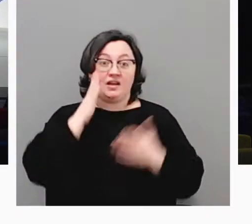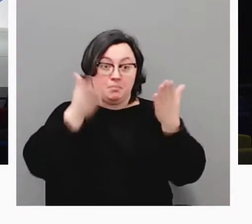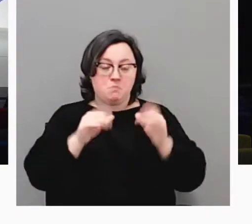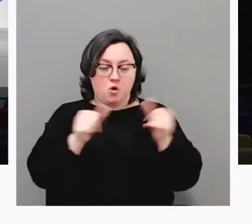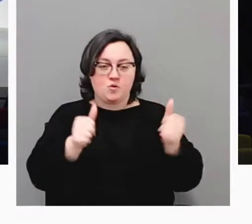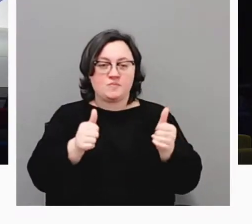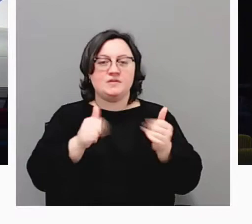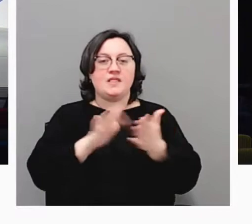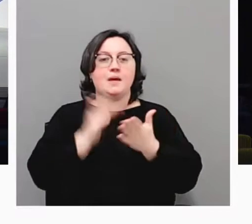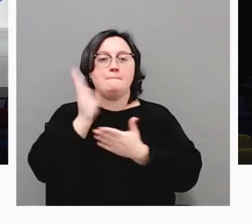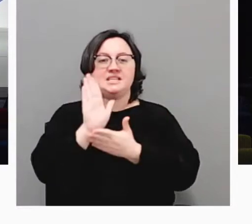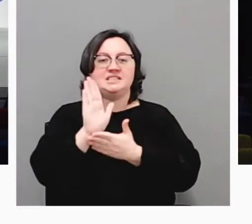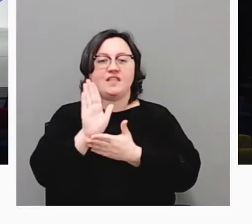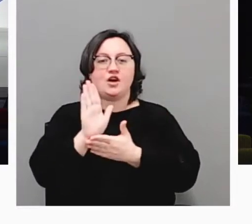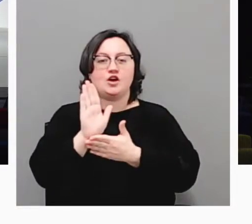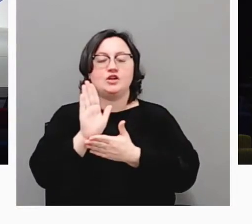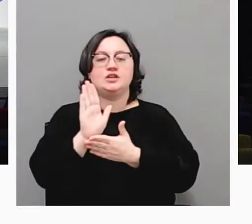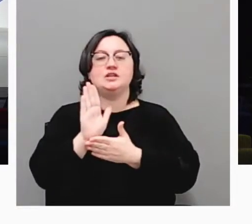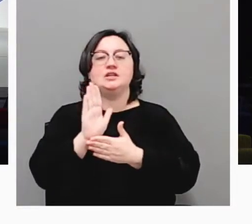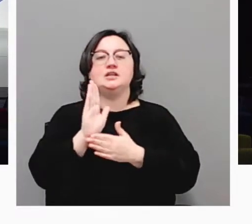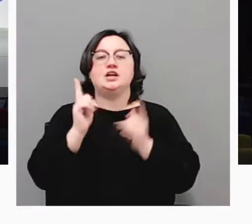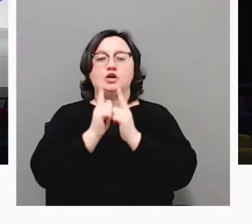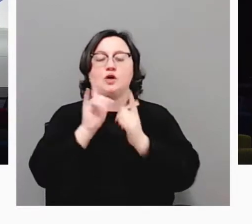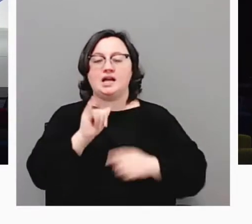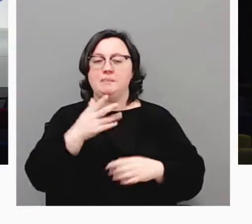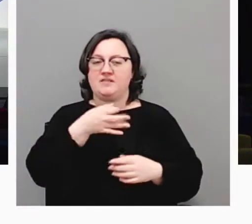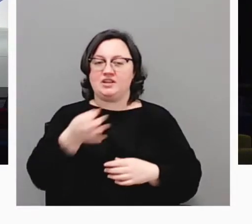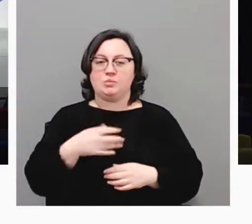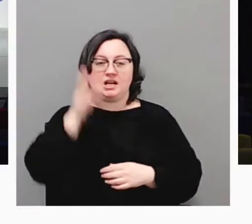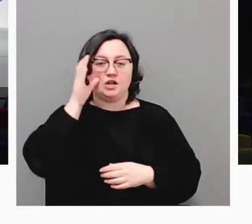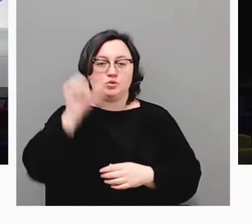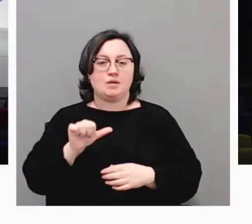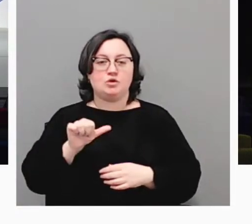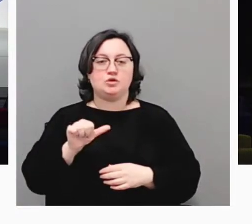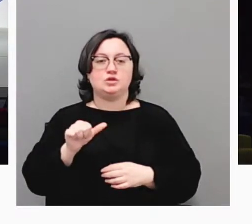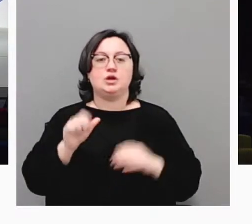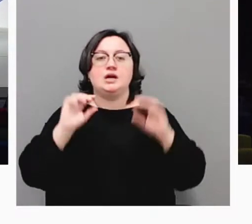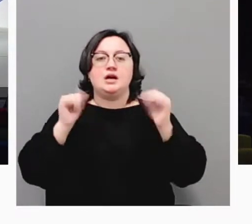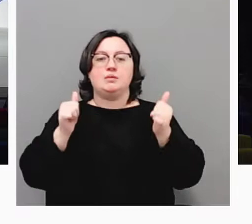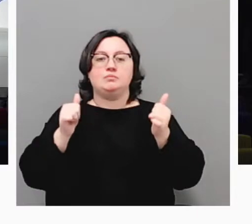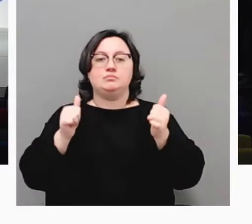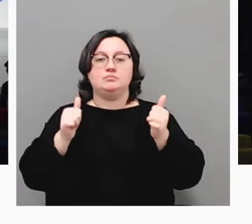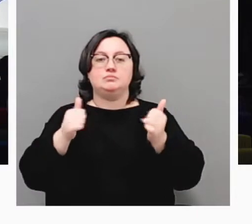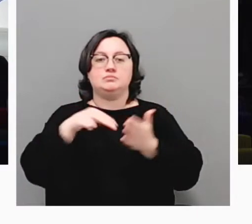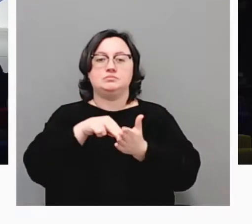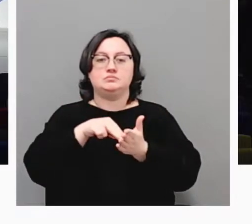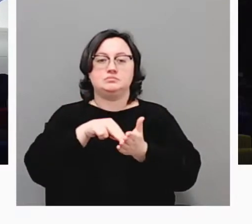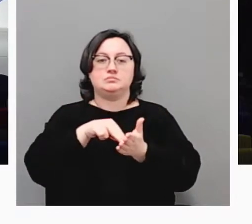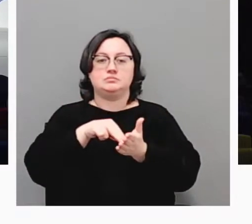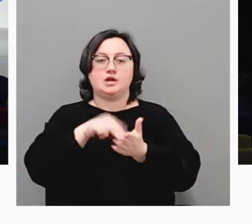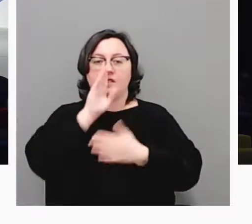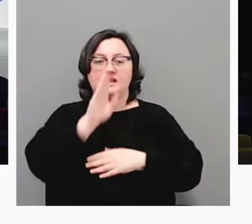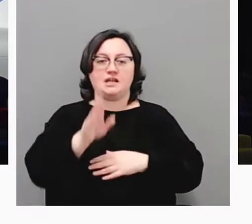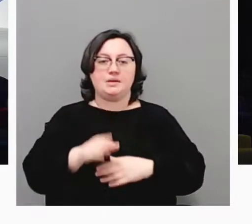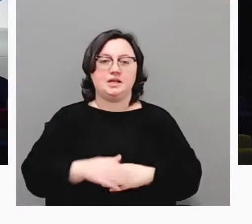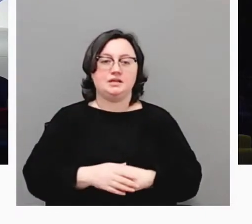además preparada una presentación. Una pequeña presentación, eso es. Perfecto, pues le Muy escuchamos. bien. Bueno, pues entonces conectamos a la presentación directamente, Como ¿no? quiera.